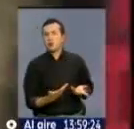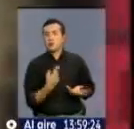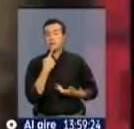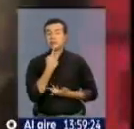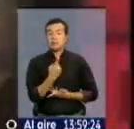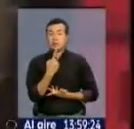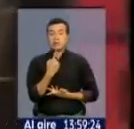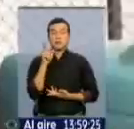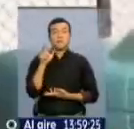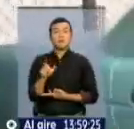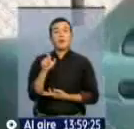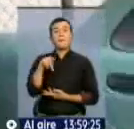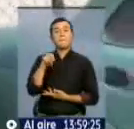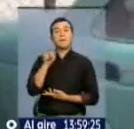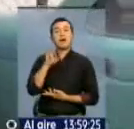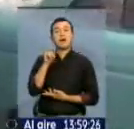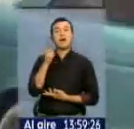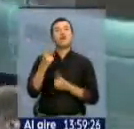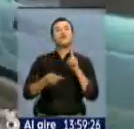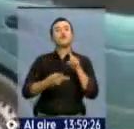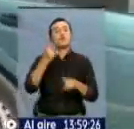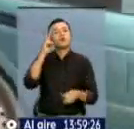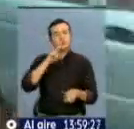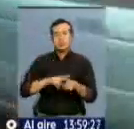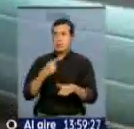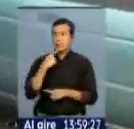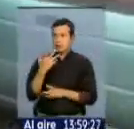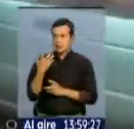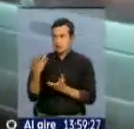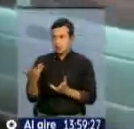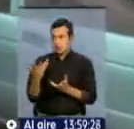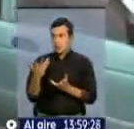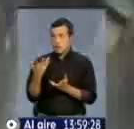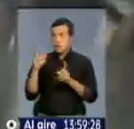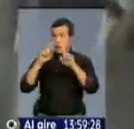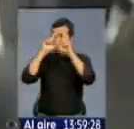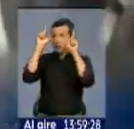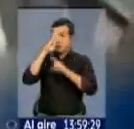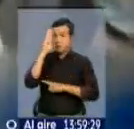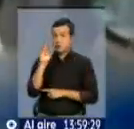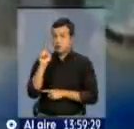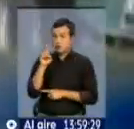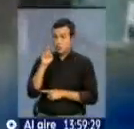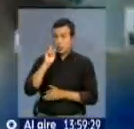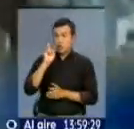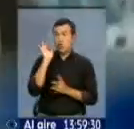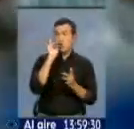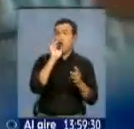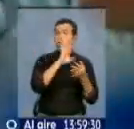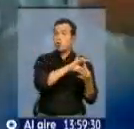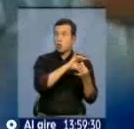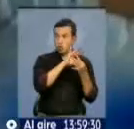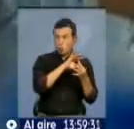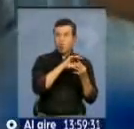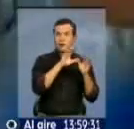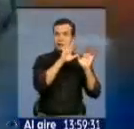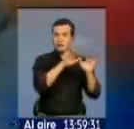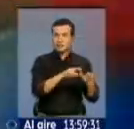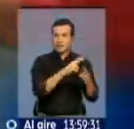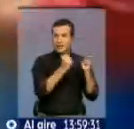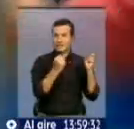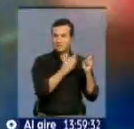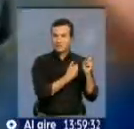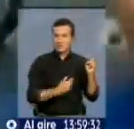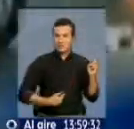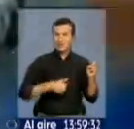aseguró que Pareja Cordero lo abordó en 2 ocasiones para ofrecerse como un enlace para que la empresa tuviera un supuesto contacto con el exsecretario jurídico de la presidencia,